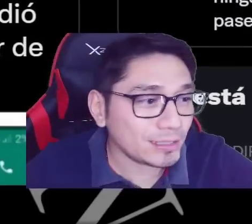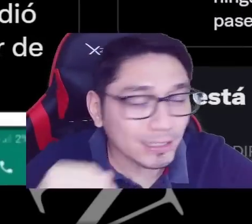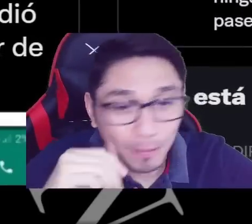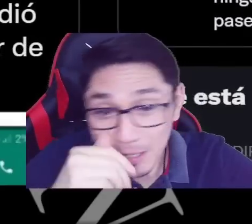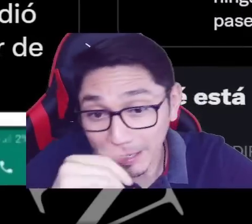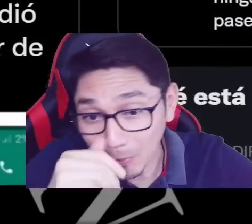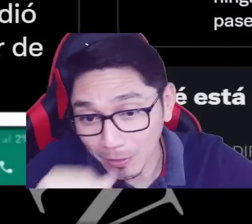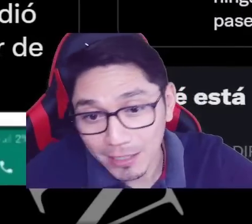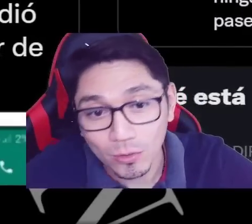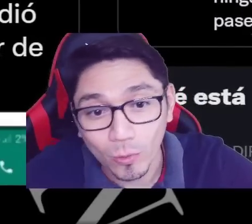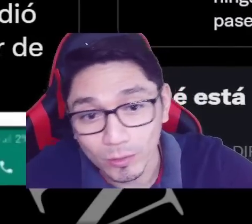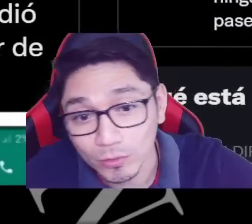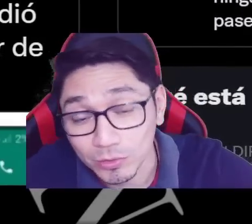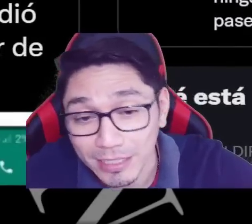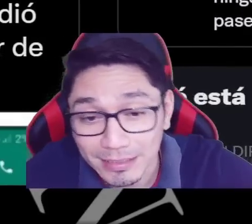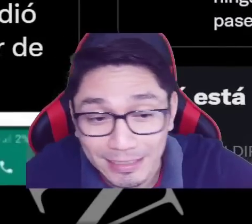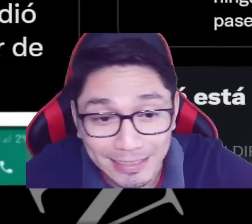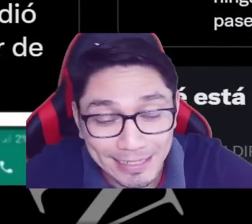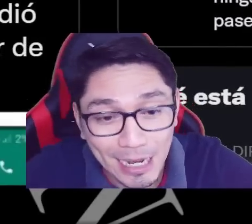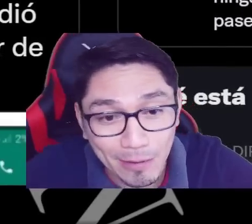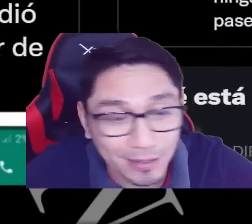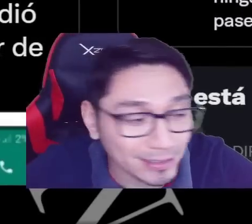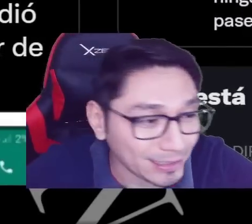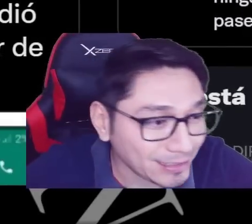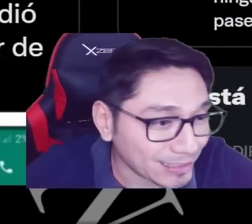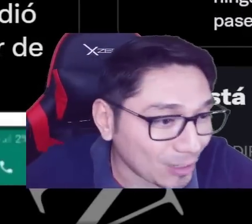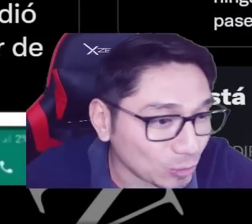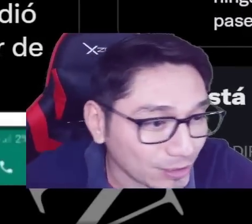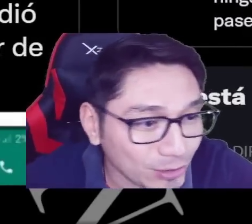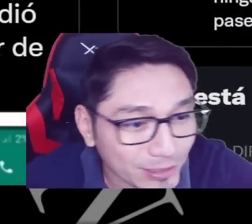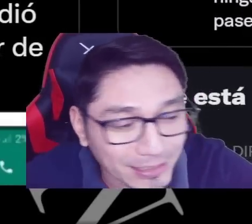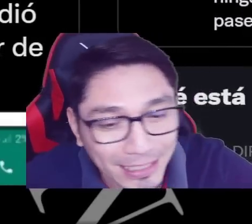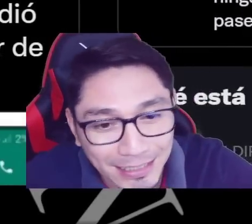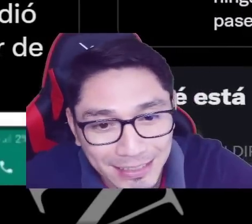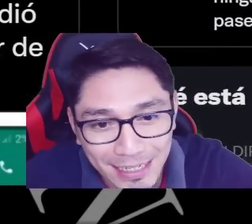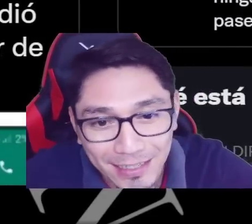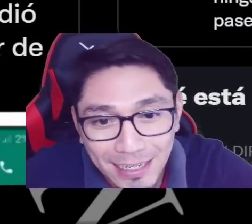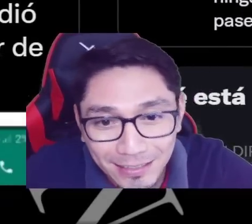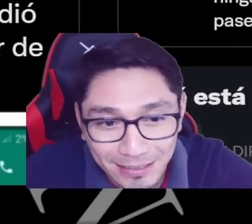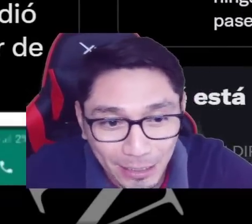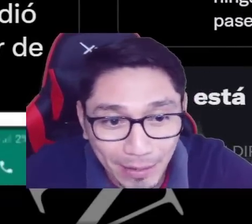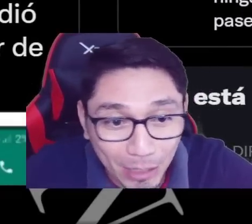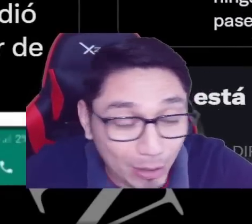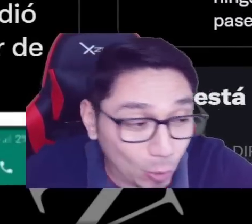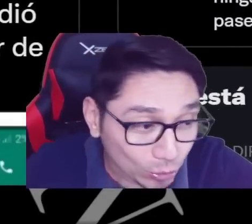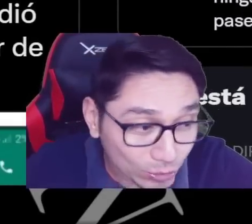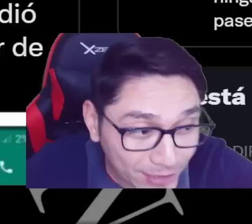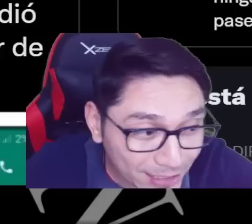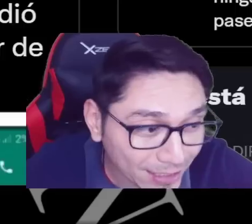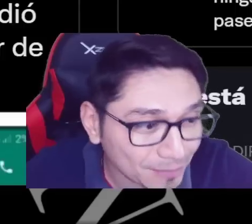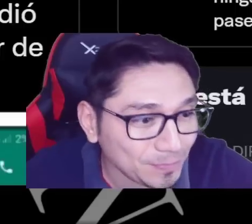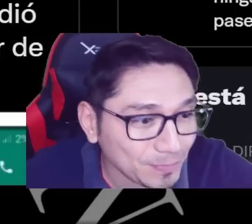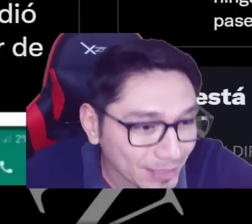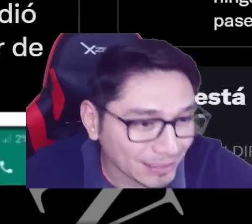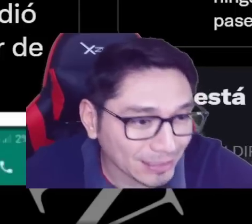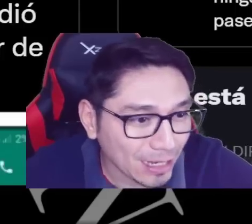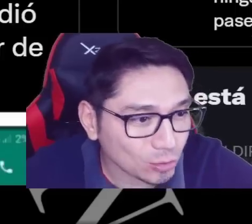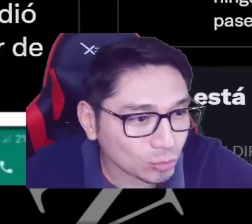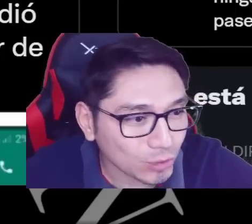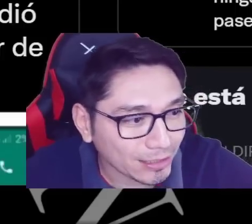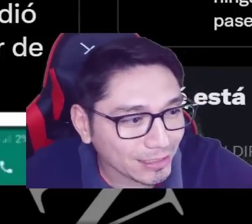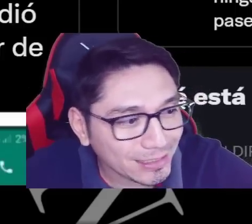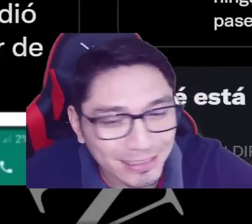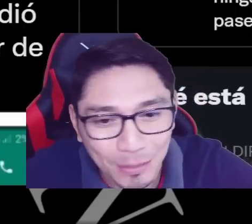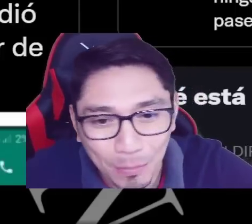pues ahora están también recordando cuando a sus cenas se indignaba ante estas acusaciones que se le hacían de trabajar bajo consigna y hasta